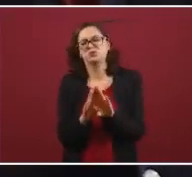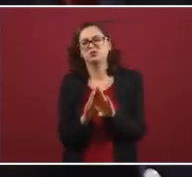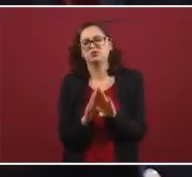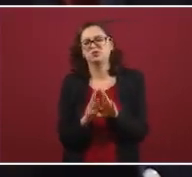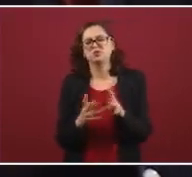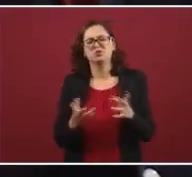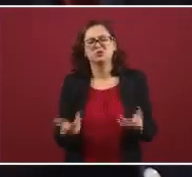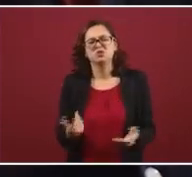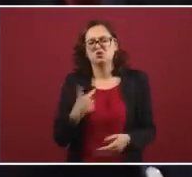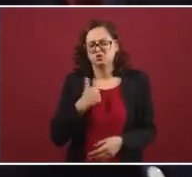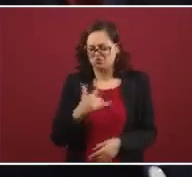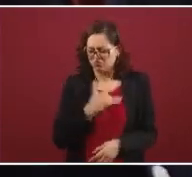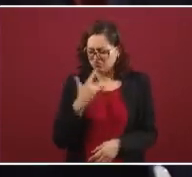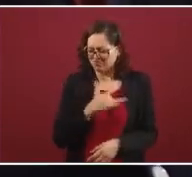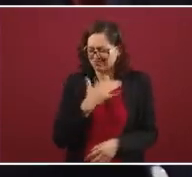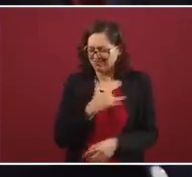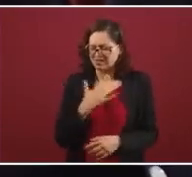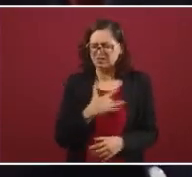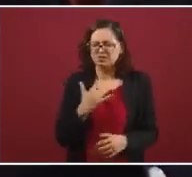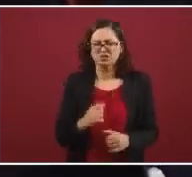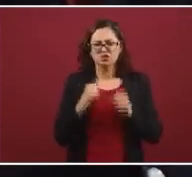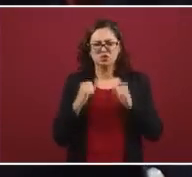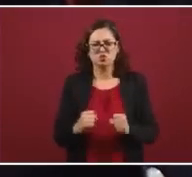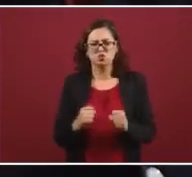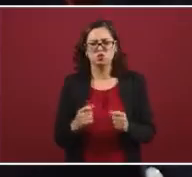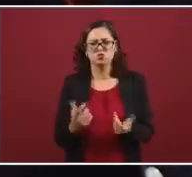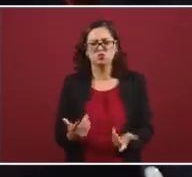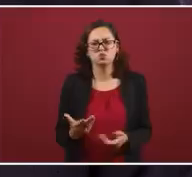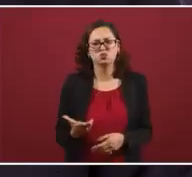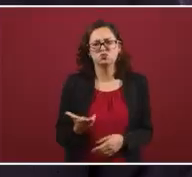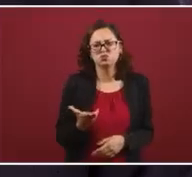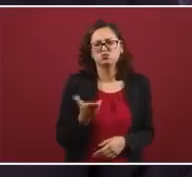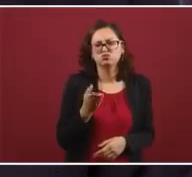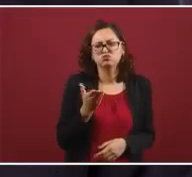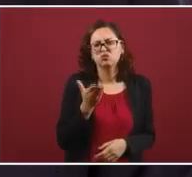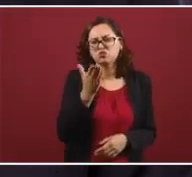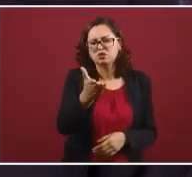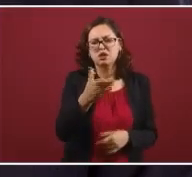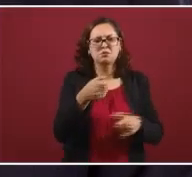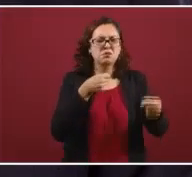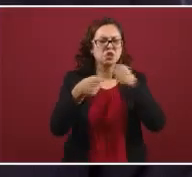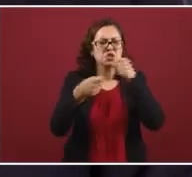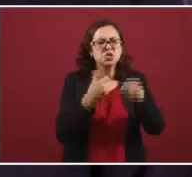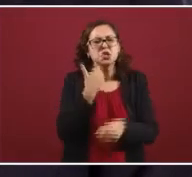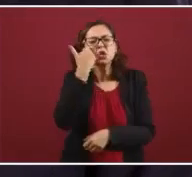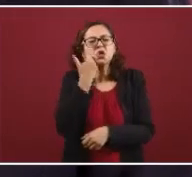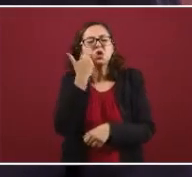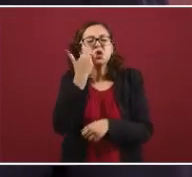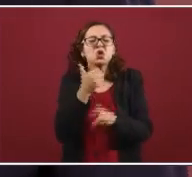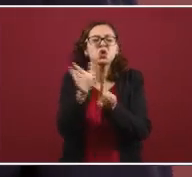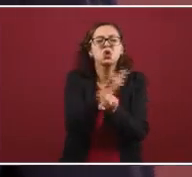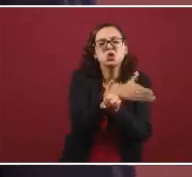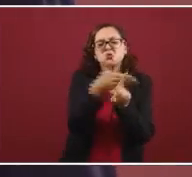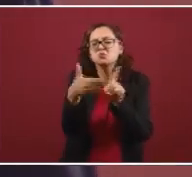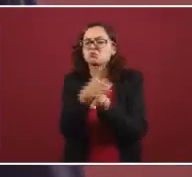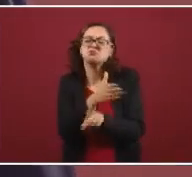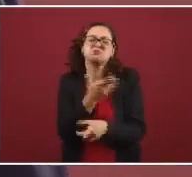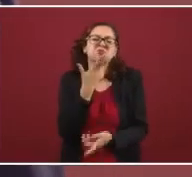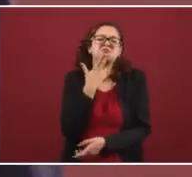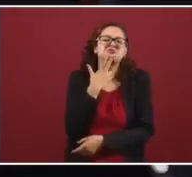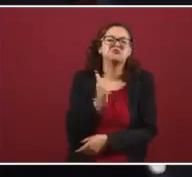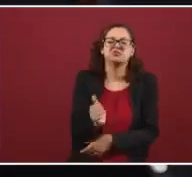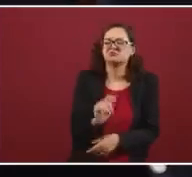Yo soy un convencido de que a usted no le sirve el periodismo lambiscón, de que a usted le sirve un periodismo crítico,